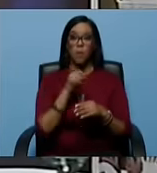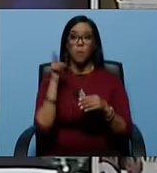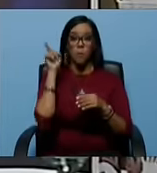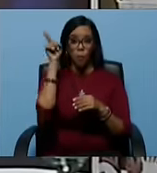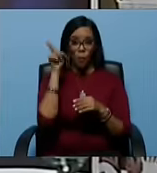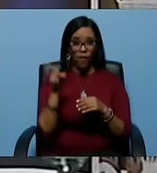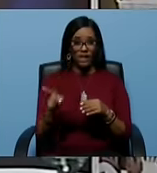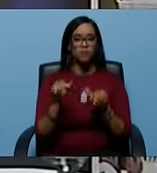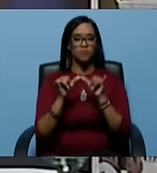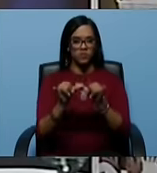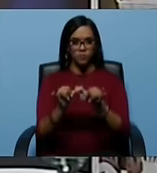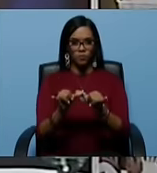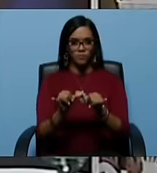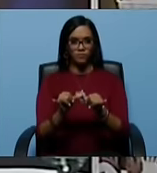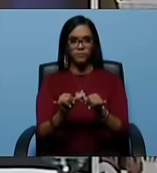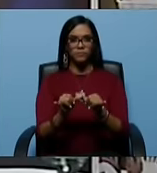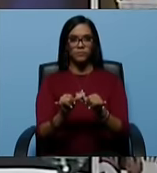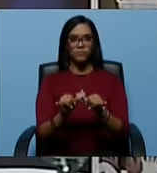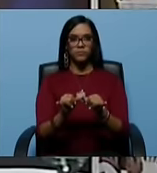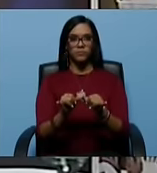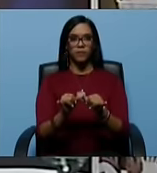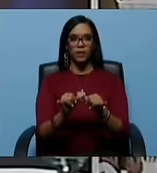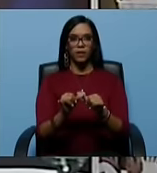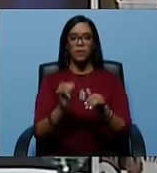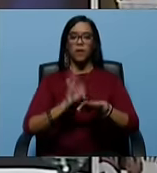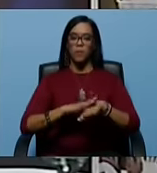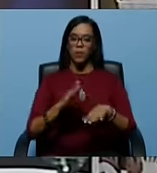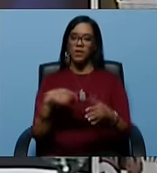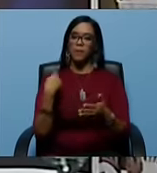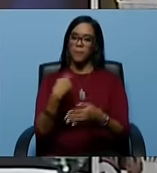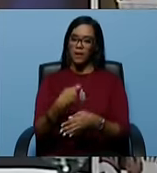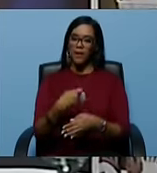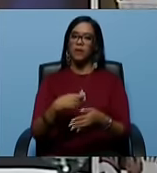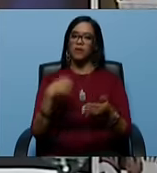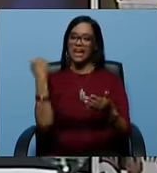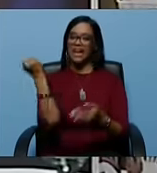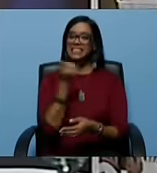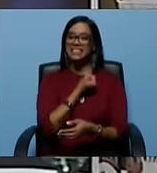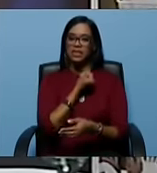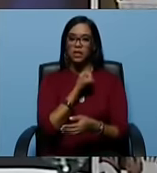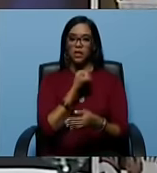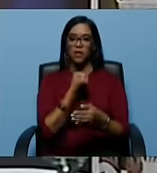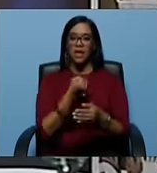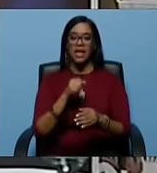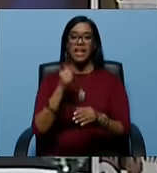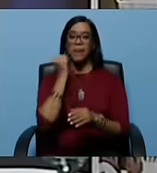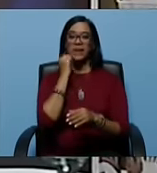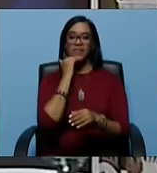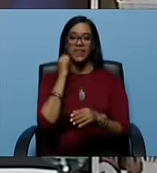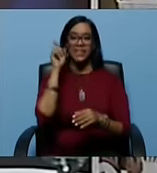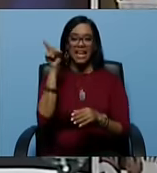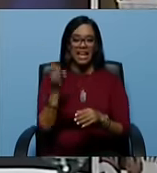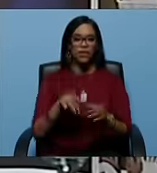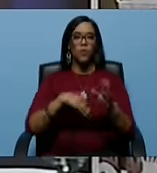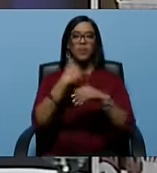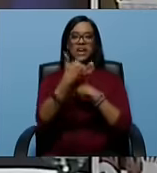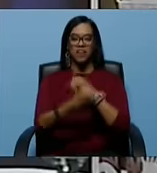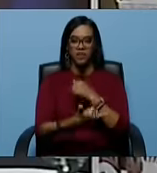mismos. Metieron sicarios, asesinos en las manifestaciones que ellos planificaron con